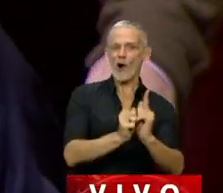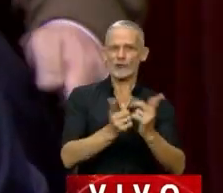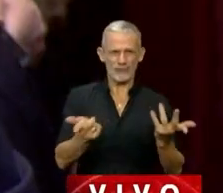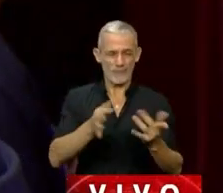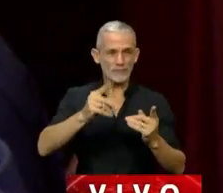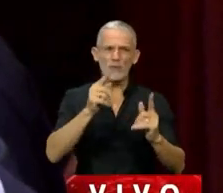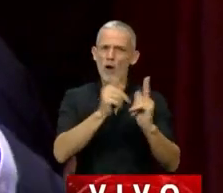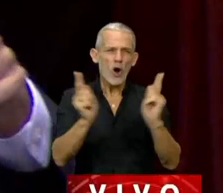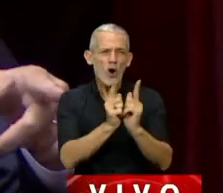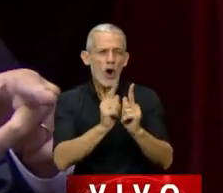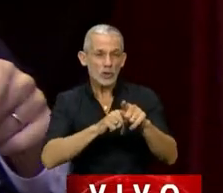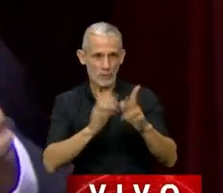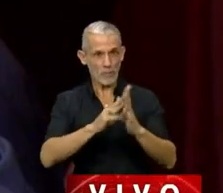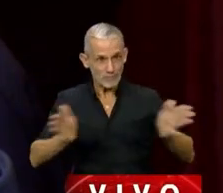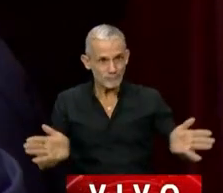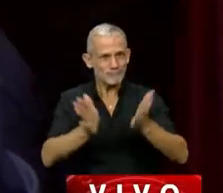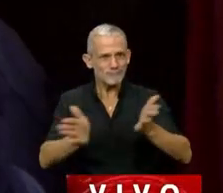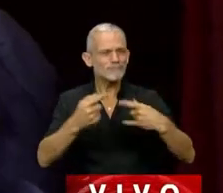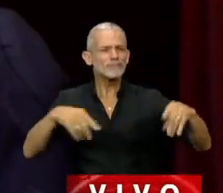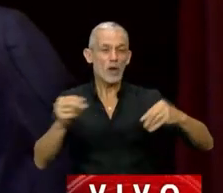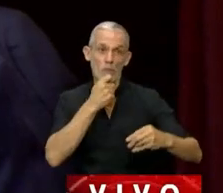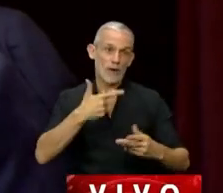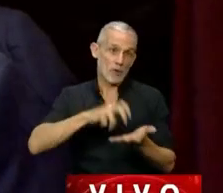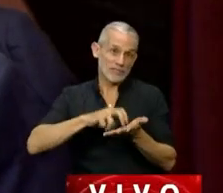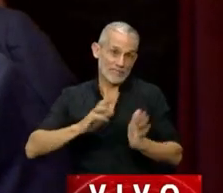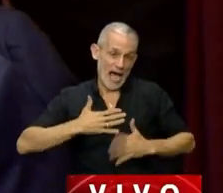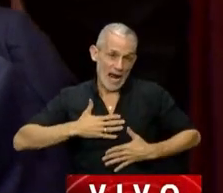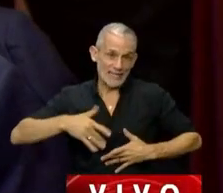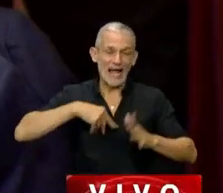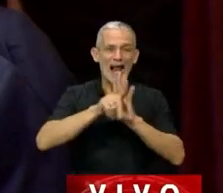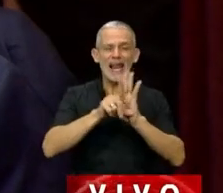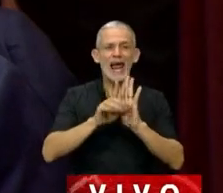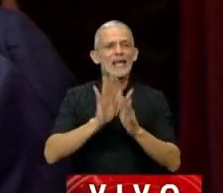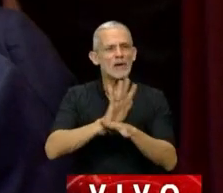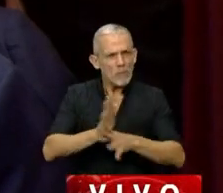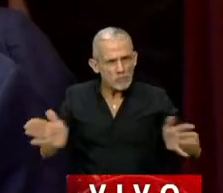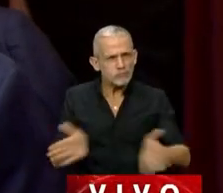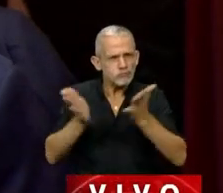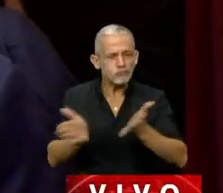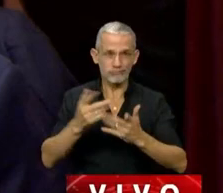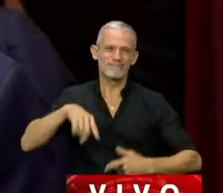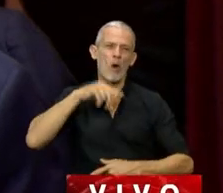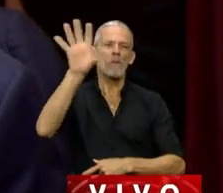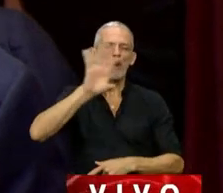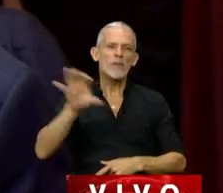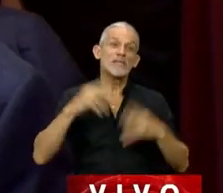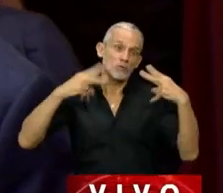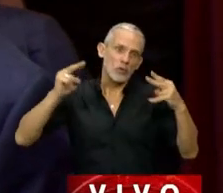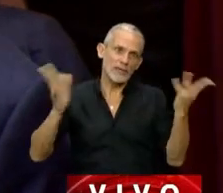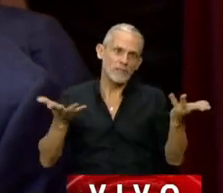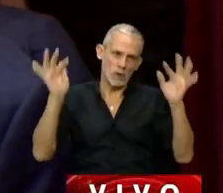plazo atiende 2 cosas. El fomento, que en el caso de Salta, esta ley viene a ser fomento. Somos una provincia